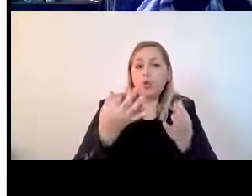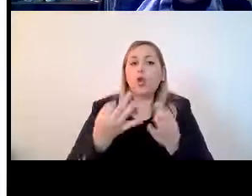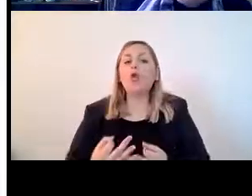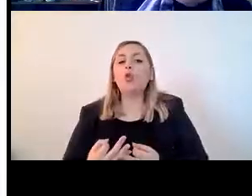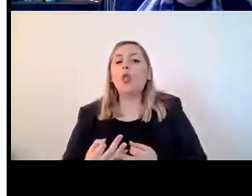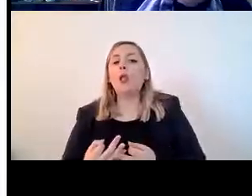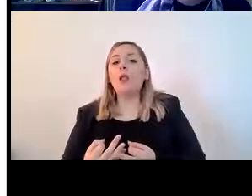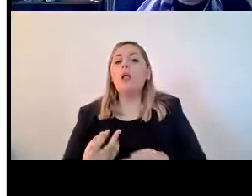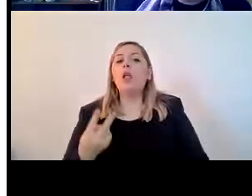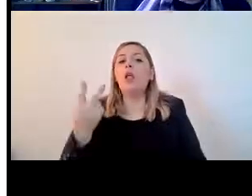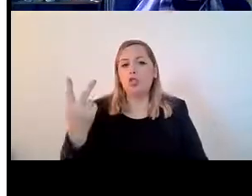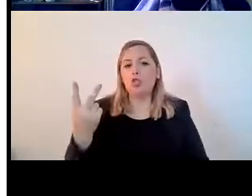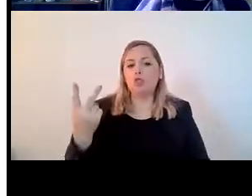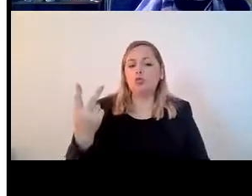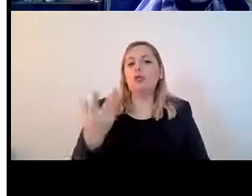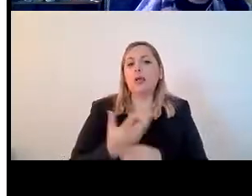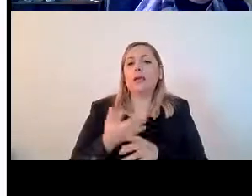2 estaban en tratamiento.